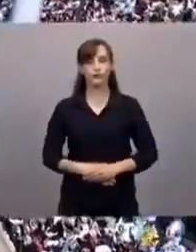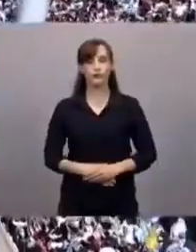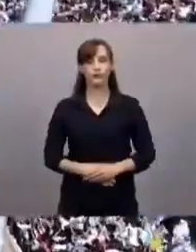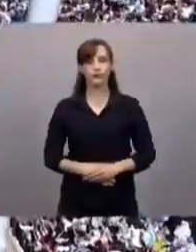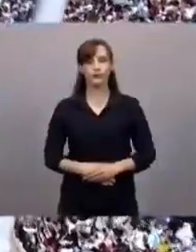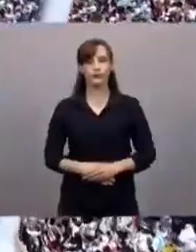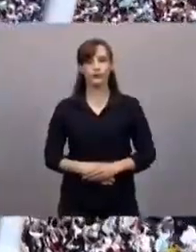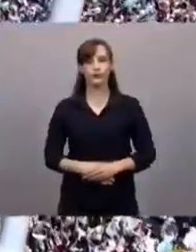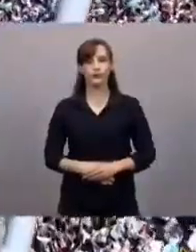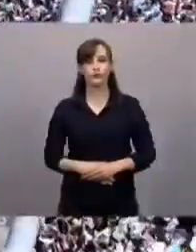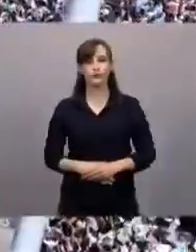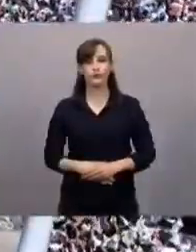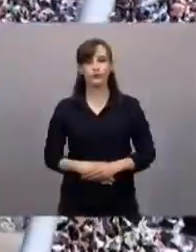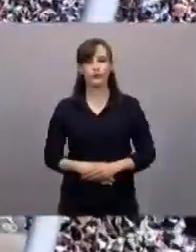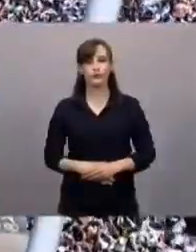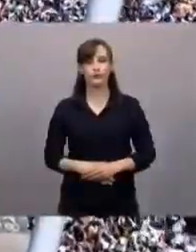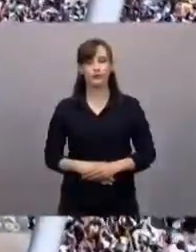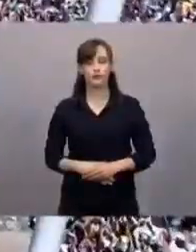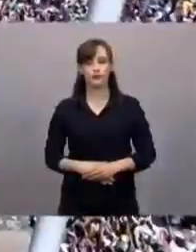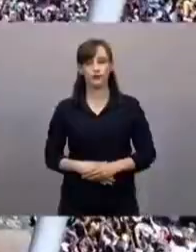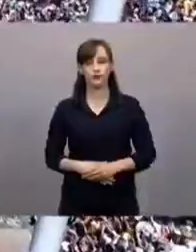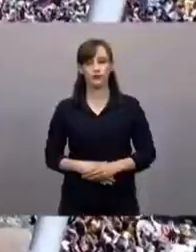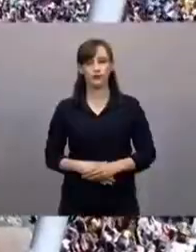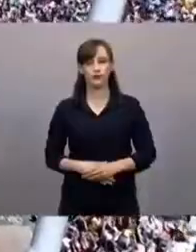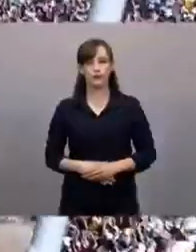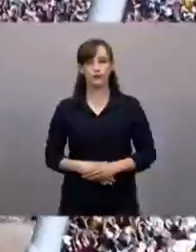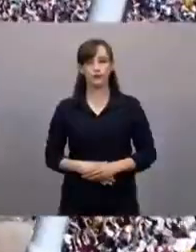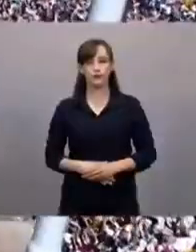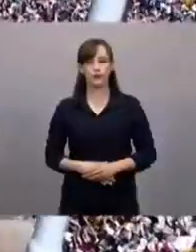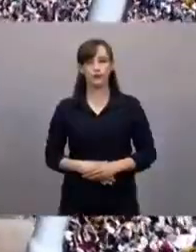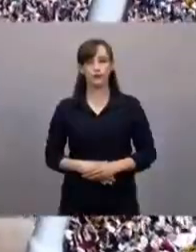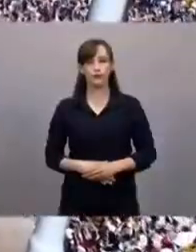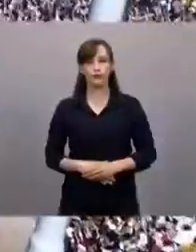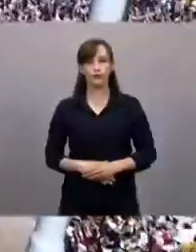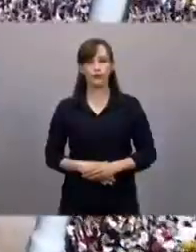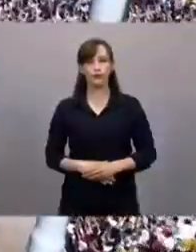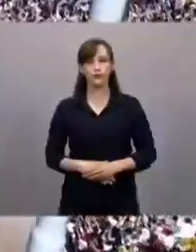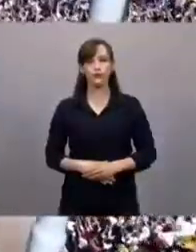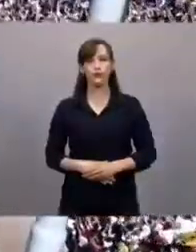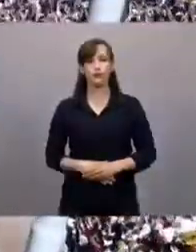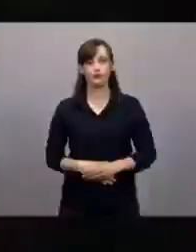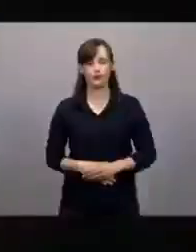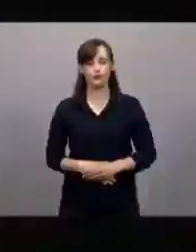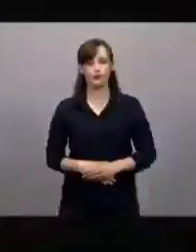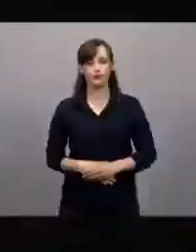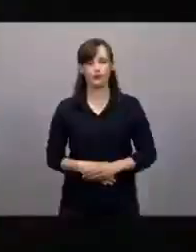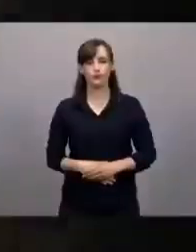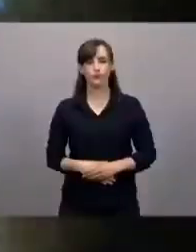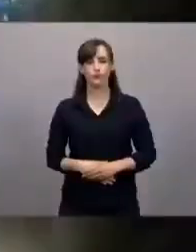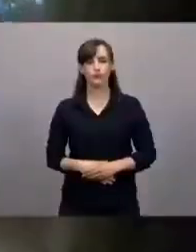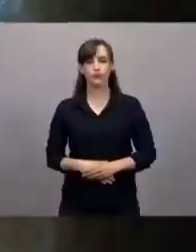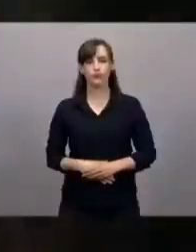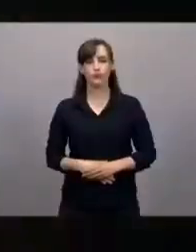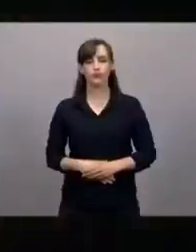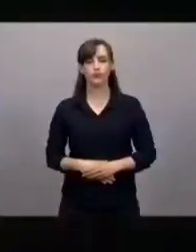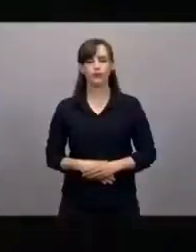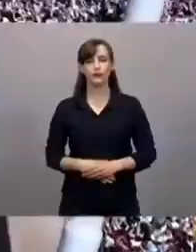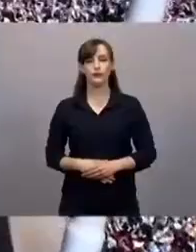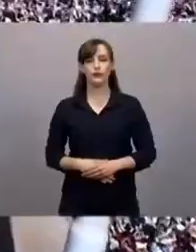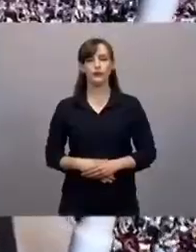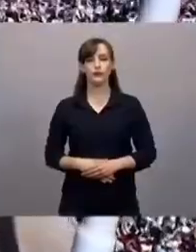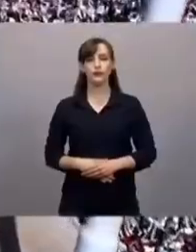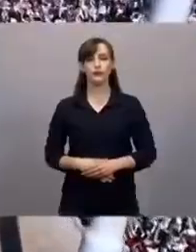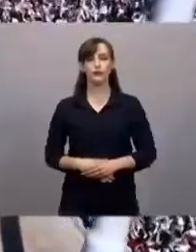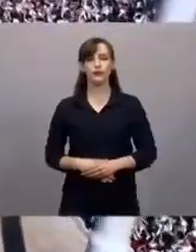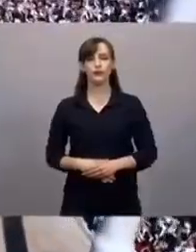Congreso entonces la ley Establece que si tú no tienes hasta un tercio de la matrícula del Congreso eh se te puede hacer un juicio y no